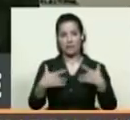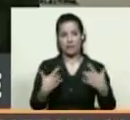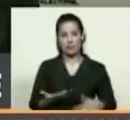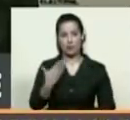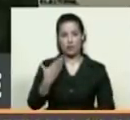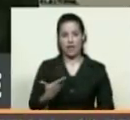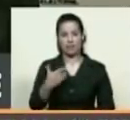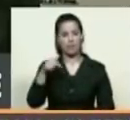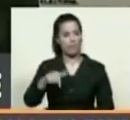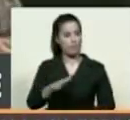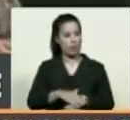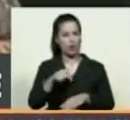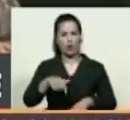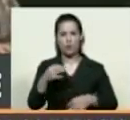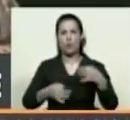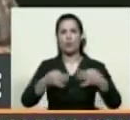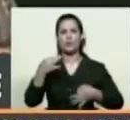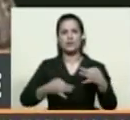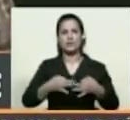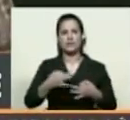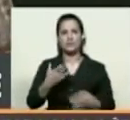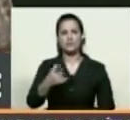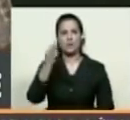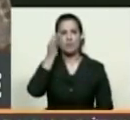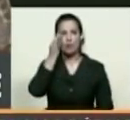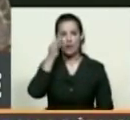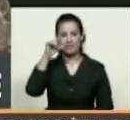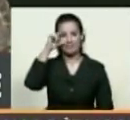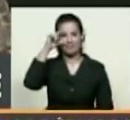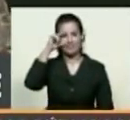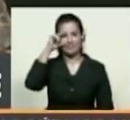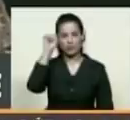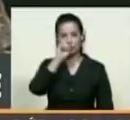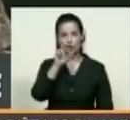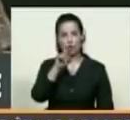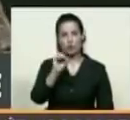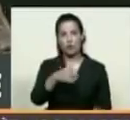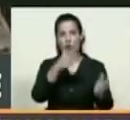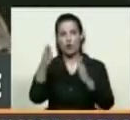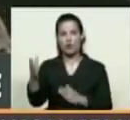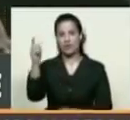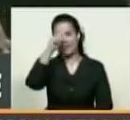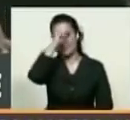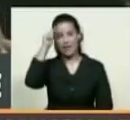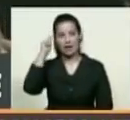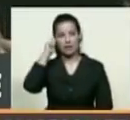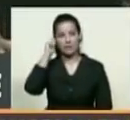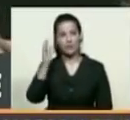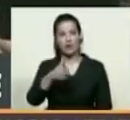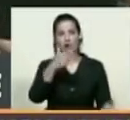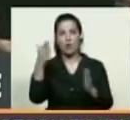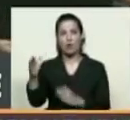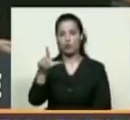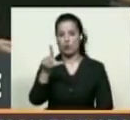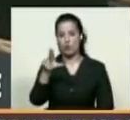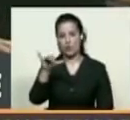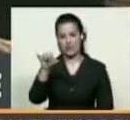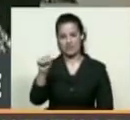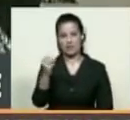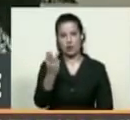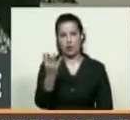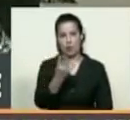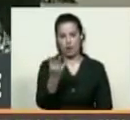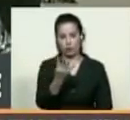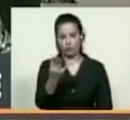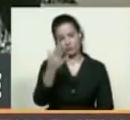de justicia, a la rectora Socorro Hernández, a la rectora Tania D'Amelio y al rector Luis Emilio Rondón. Hemos